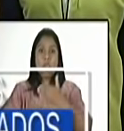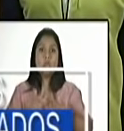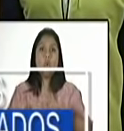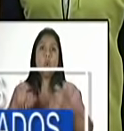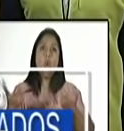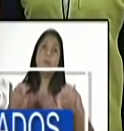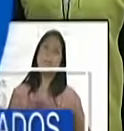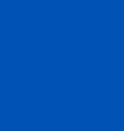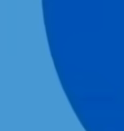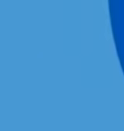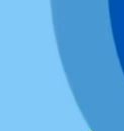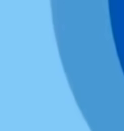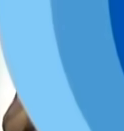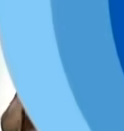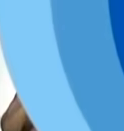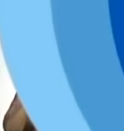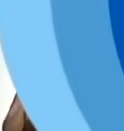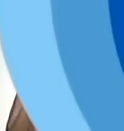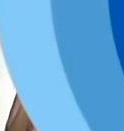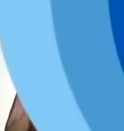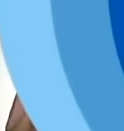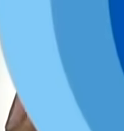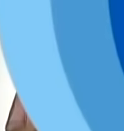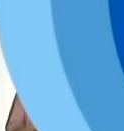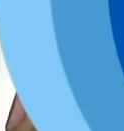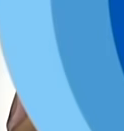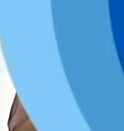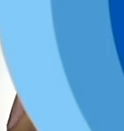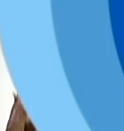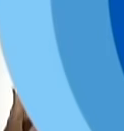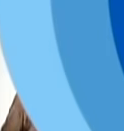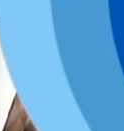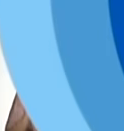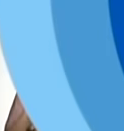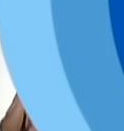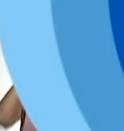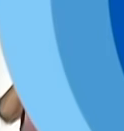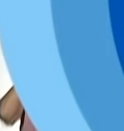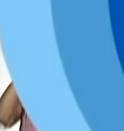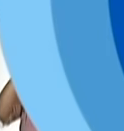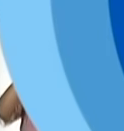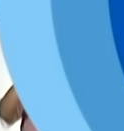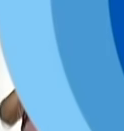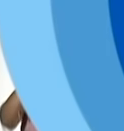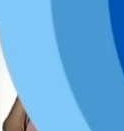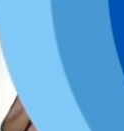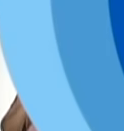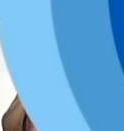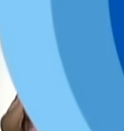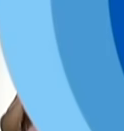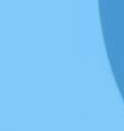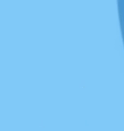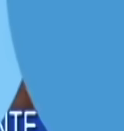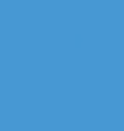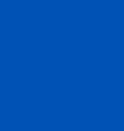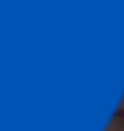en la materia. Presidente de la República trabaja en la fase 1 para la etapa de reapertura.